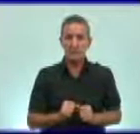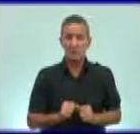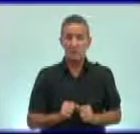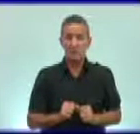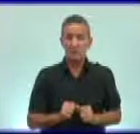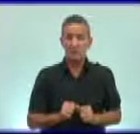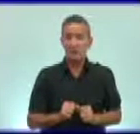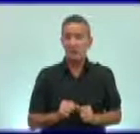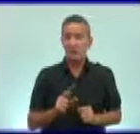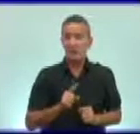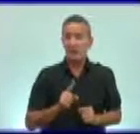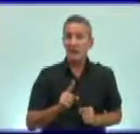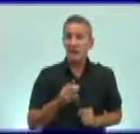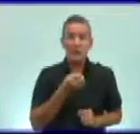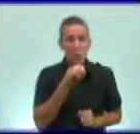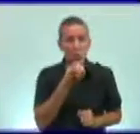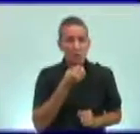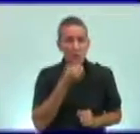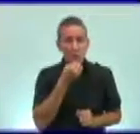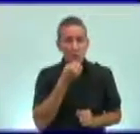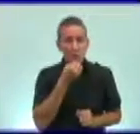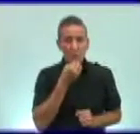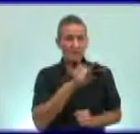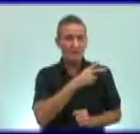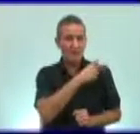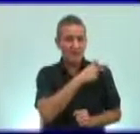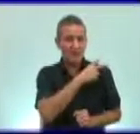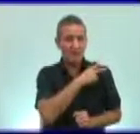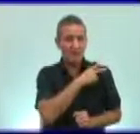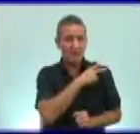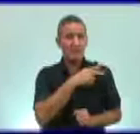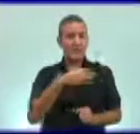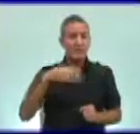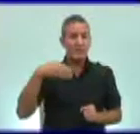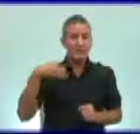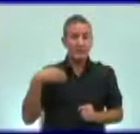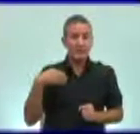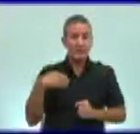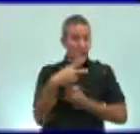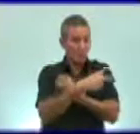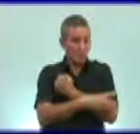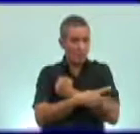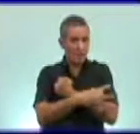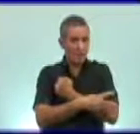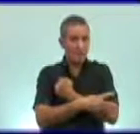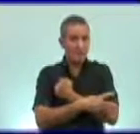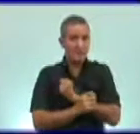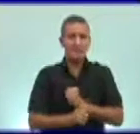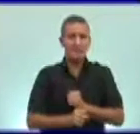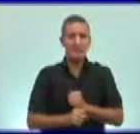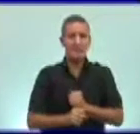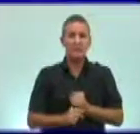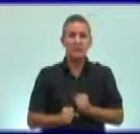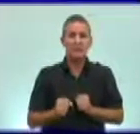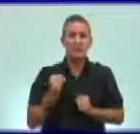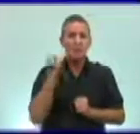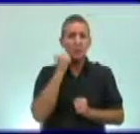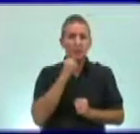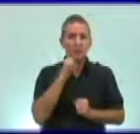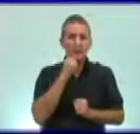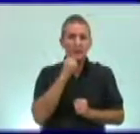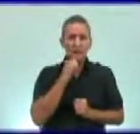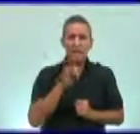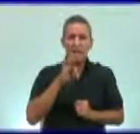una concepción liberal. Por eso, en nuestra concepción, el propio Raúl, la